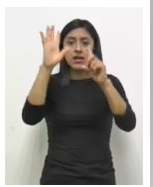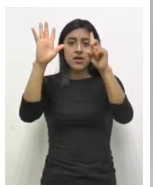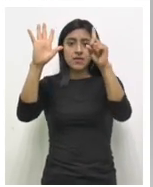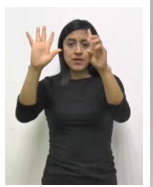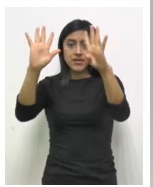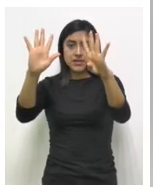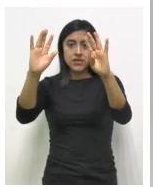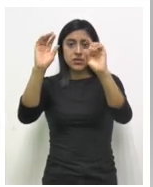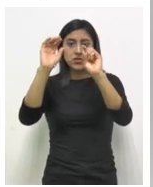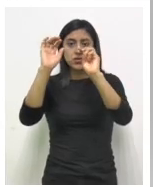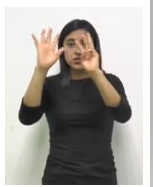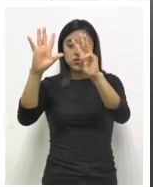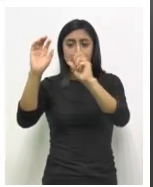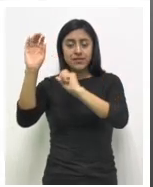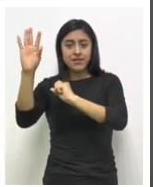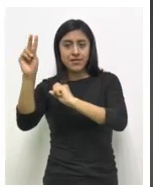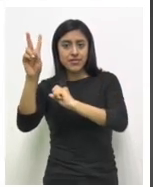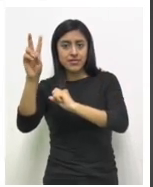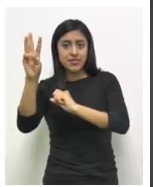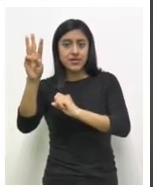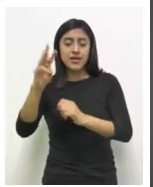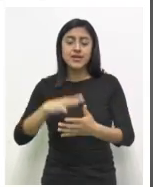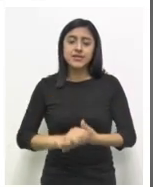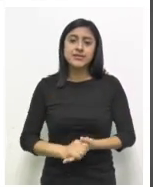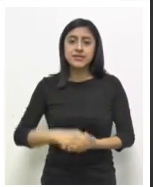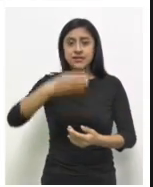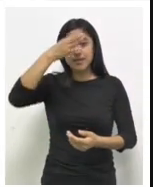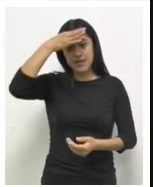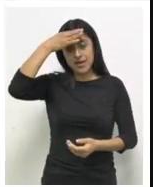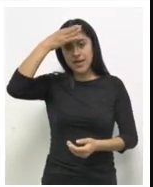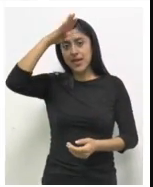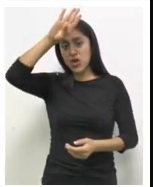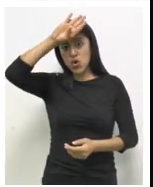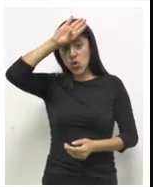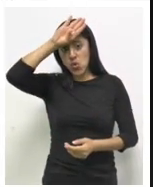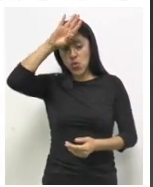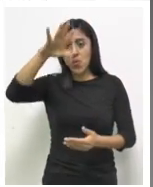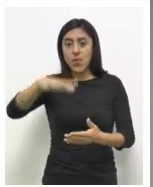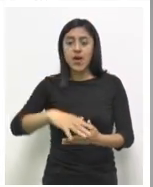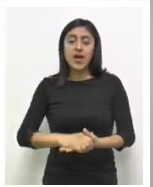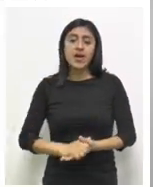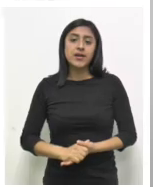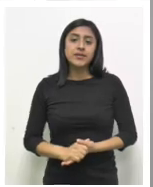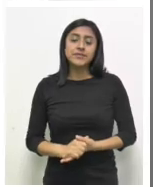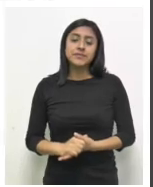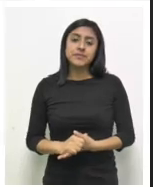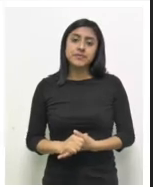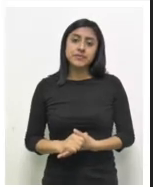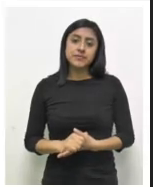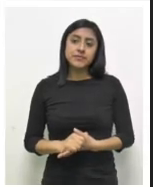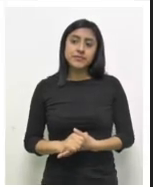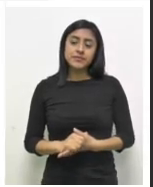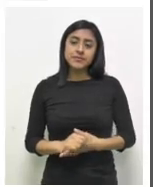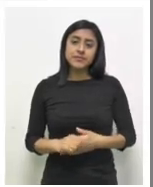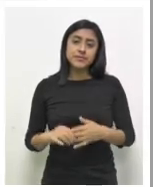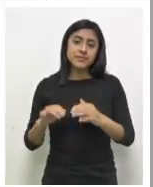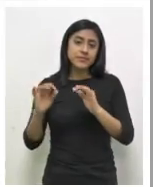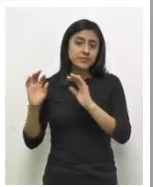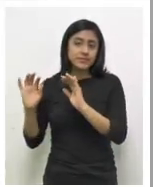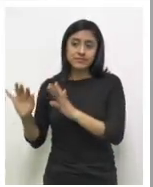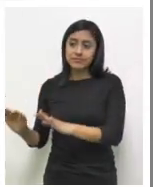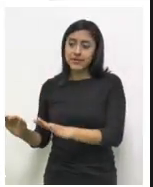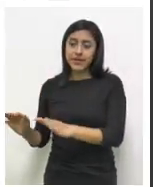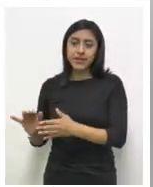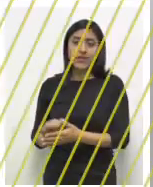siguiente año, es decir, en 1983, fue distinguido como Hombre de Teatro del Año también en territorio cubano, país en el que estuvo